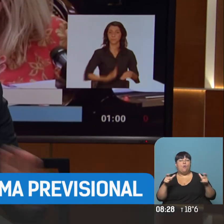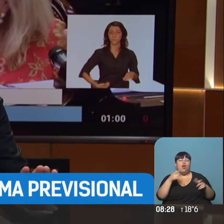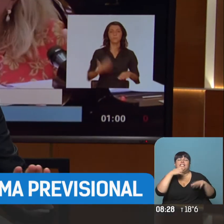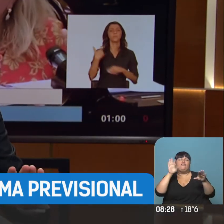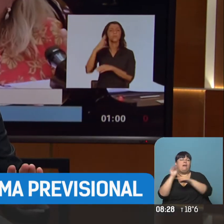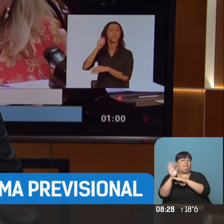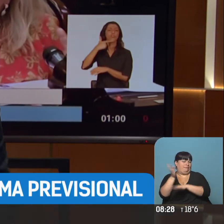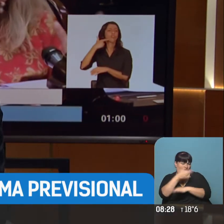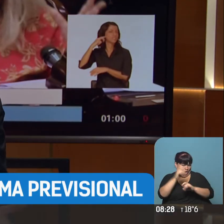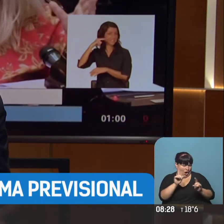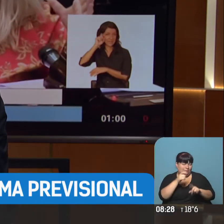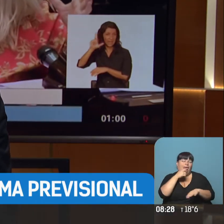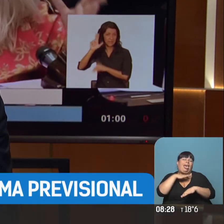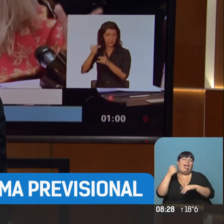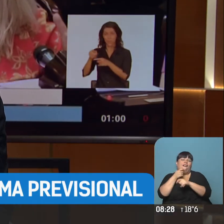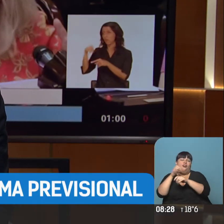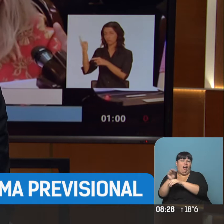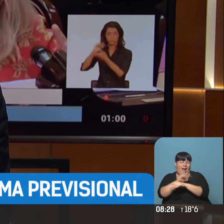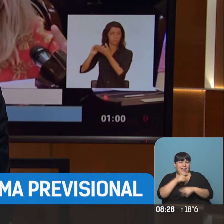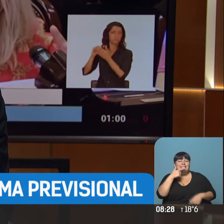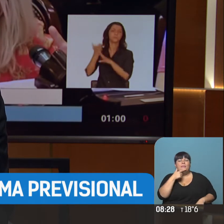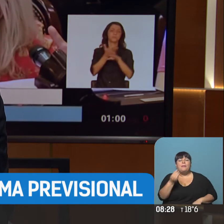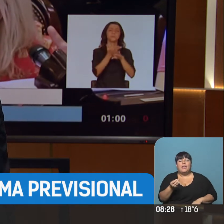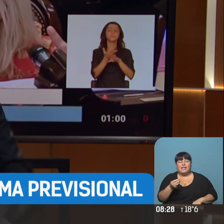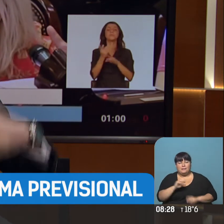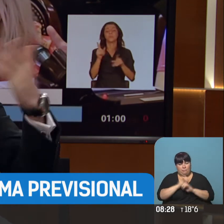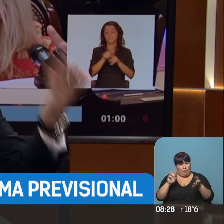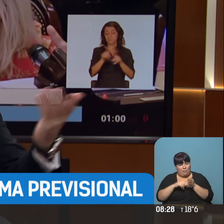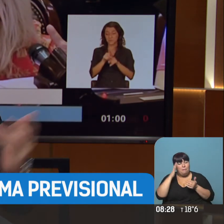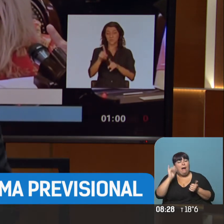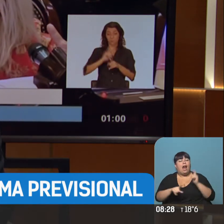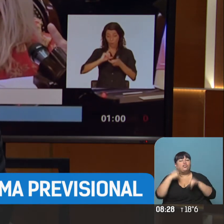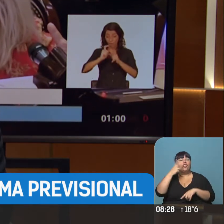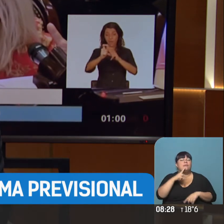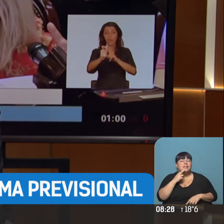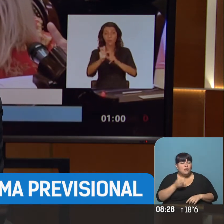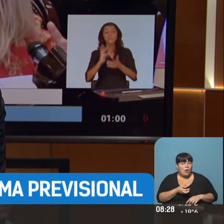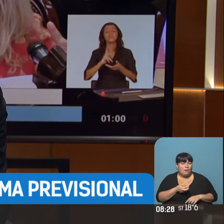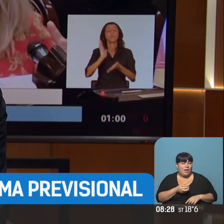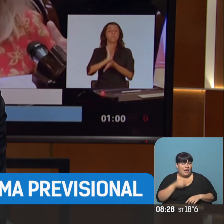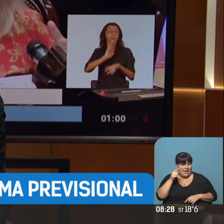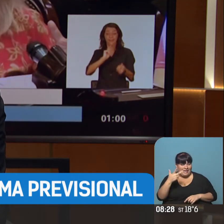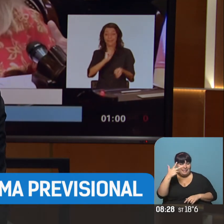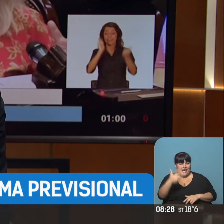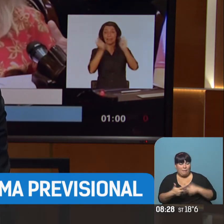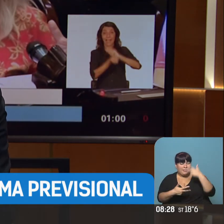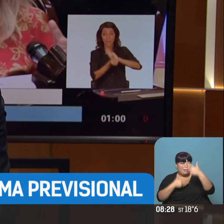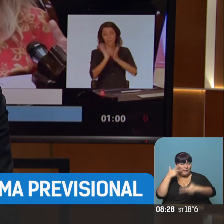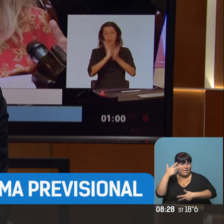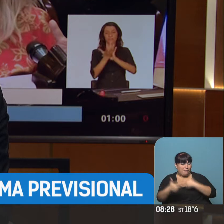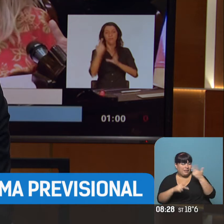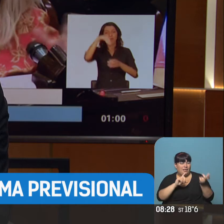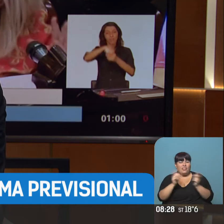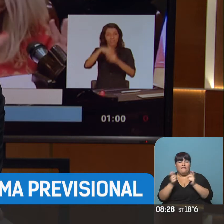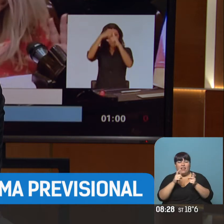que no cubre. Sí. ¿Y en septiembre? Porque el problema se reproduce en septiembre. ¿Y en marzo de 2019? Porque esto cada 3 meses tenemos un